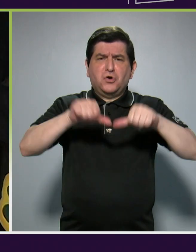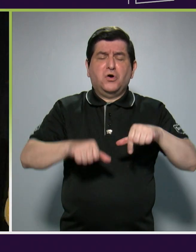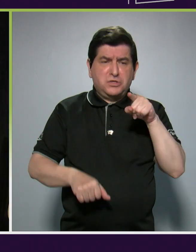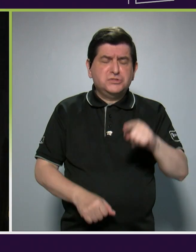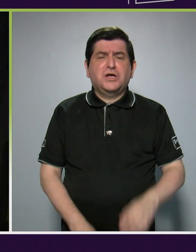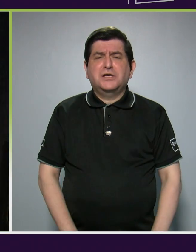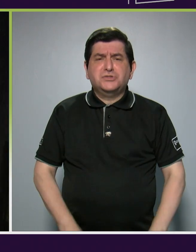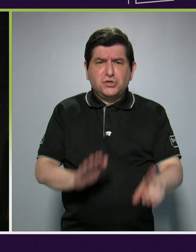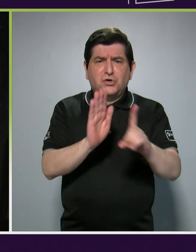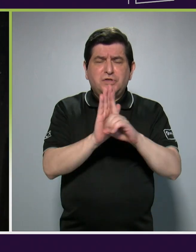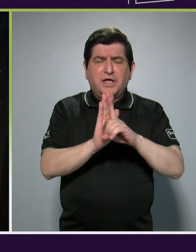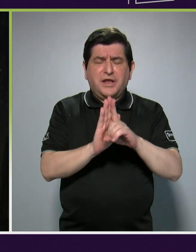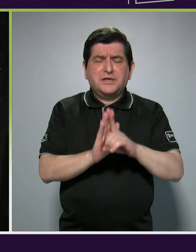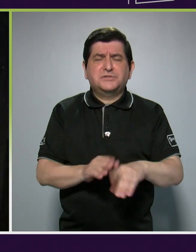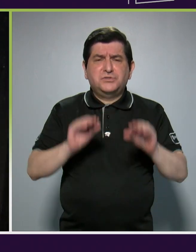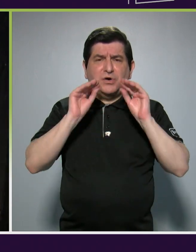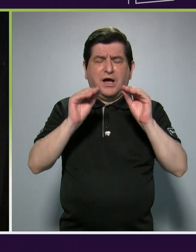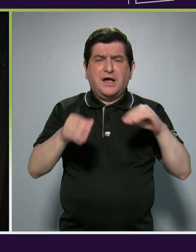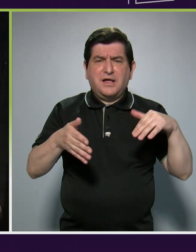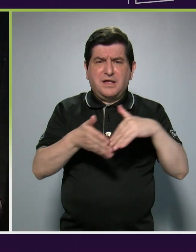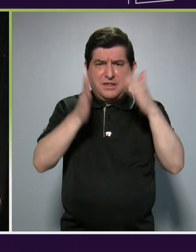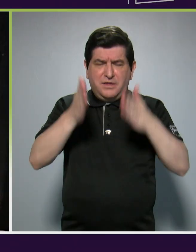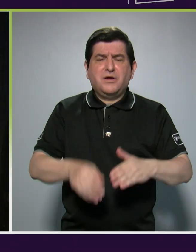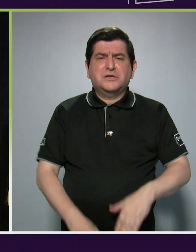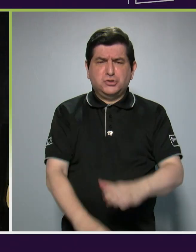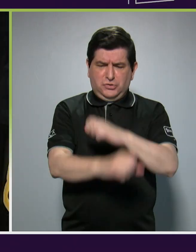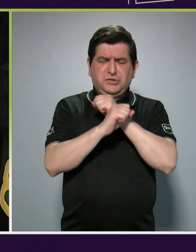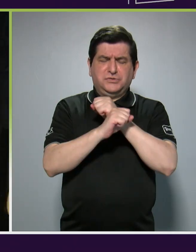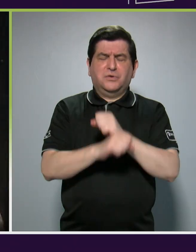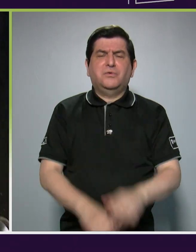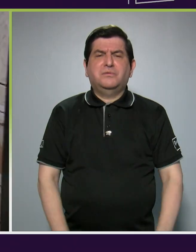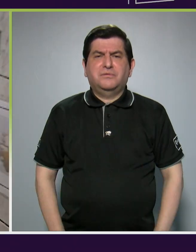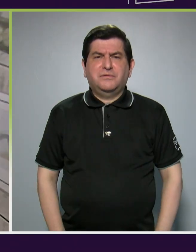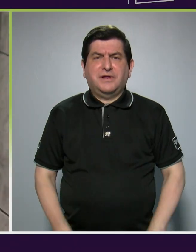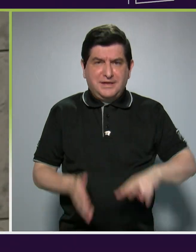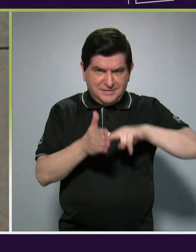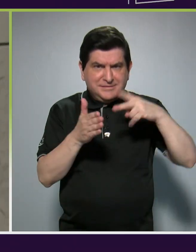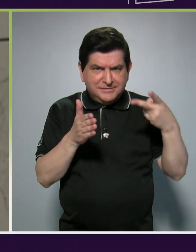a educación de un estudiante, yo estoy dispuesta a apoyar porque me están